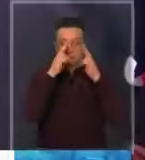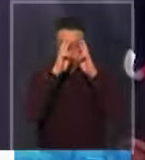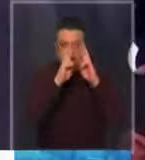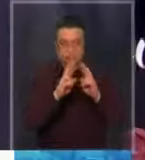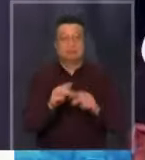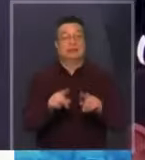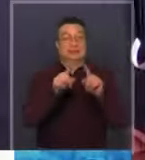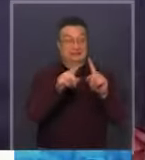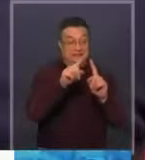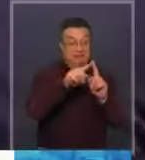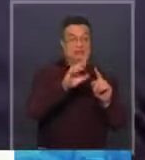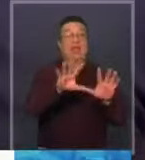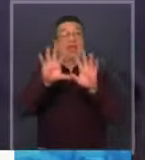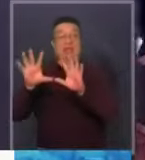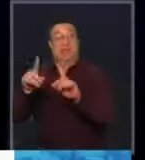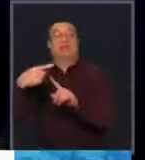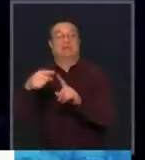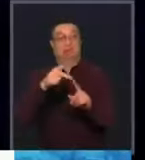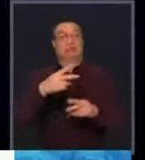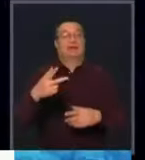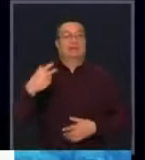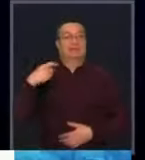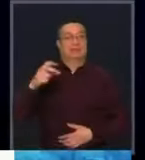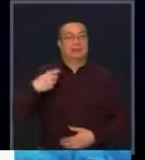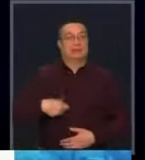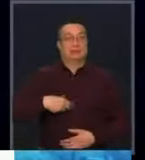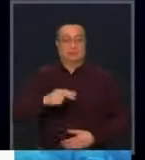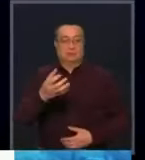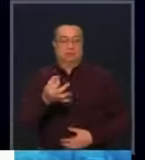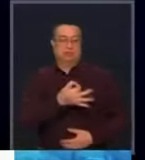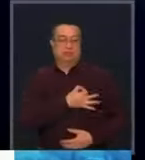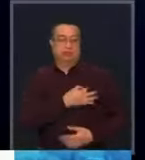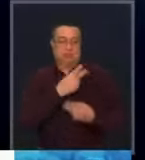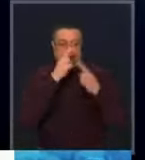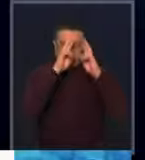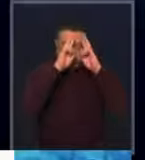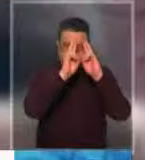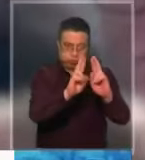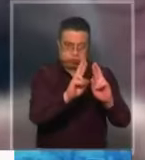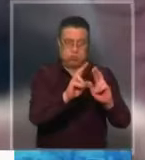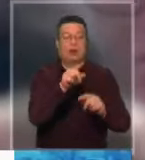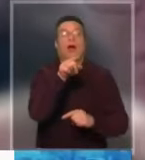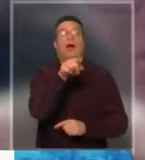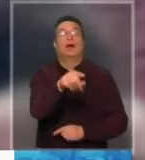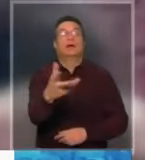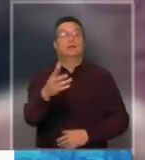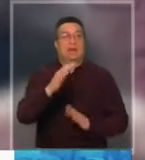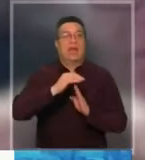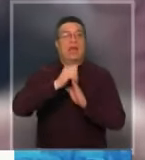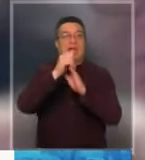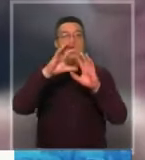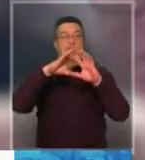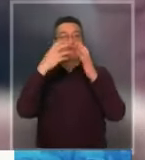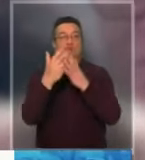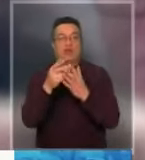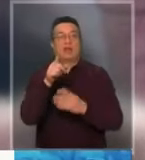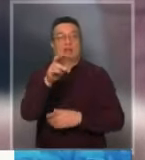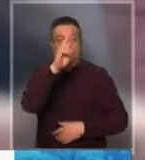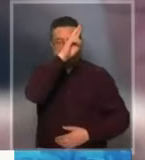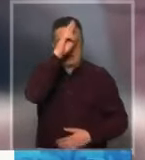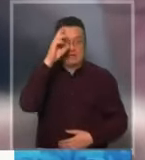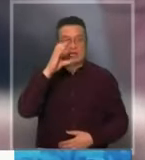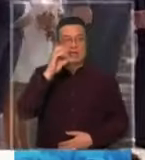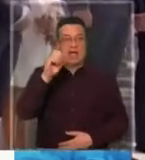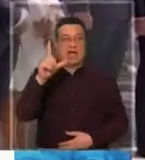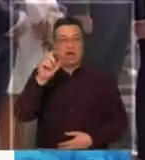10 veteranos estadounidenses fueron condecorados con la Legión de Honor ante la presencia de líderes mundiales como el rey Carlos